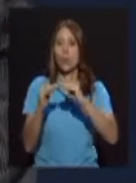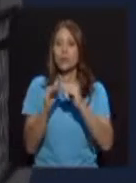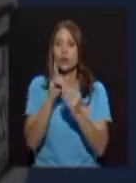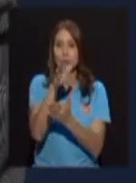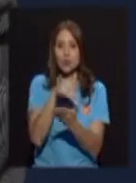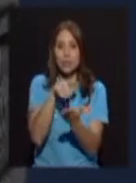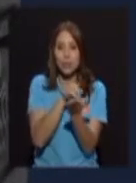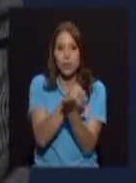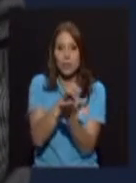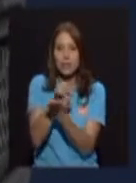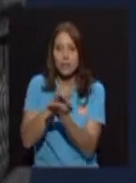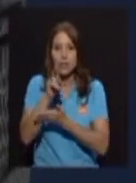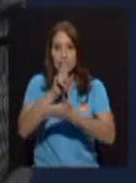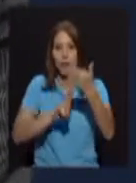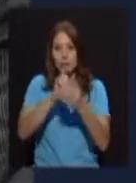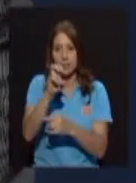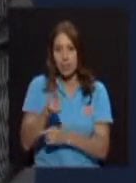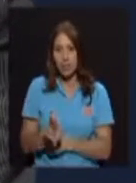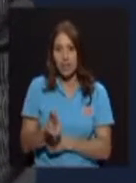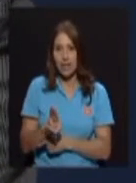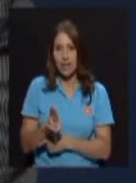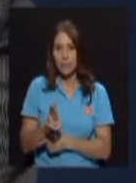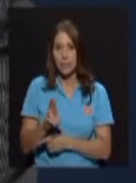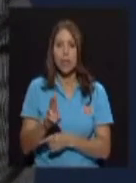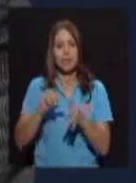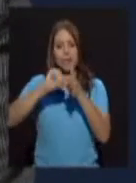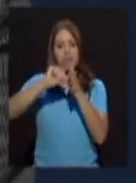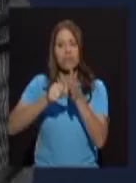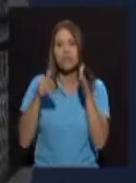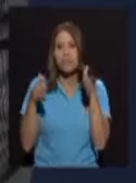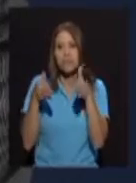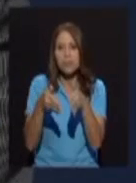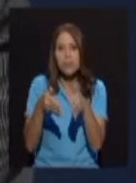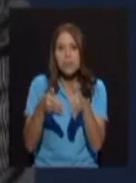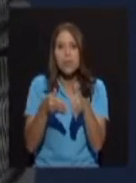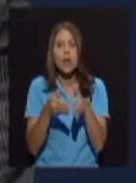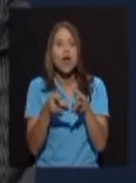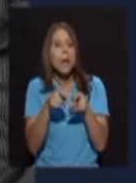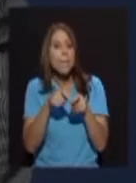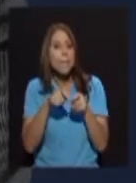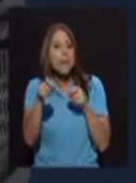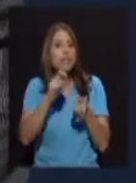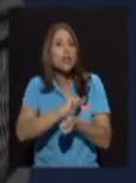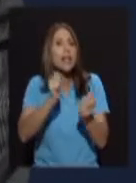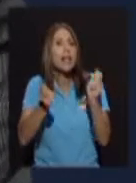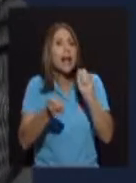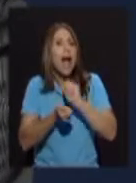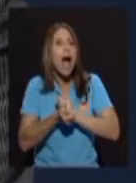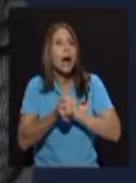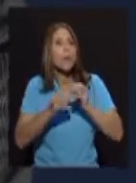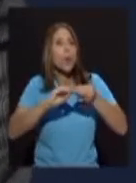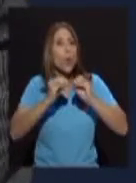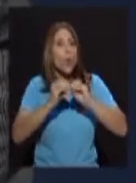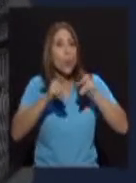la Universidad de Costa Rica, y el énfasis nuestro es en la medición del cambio demográfico y sus consecuencias